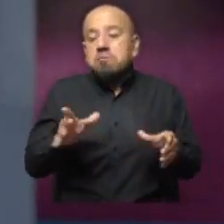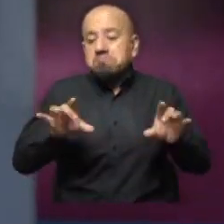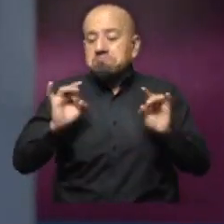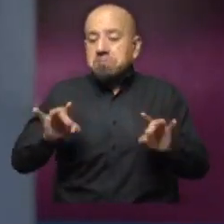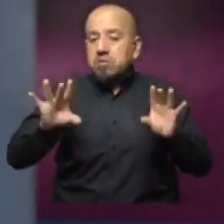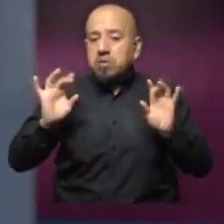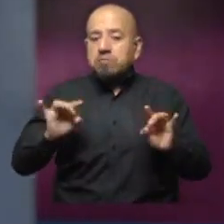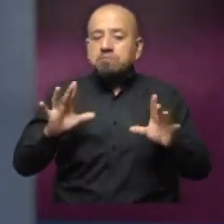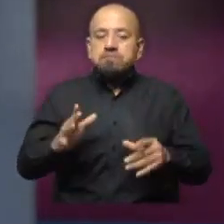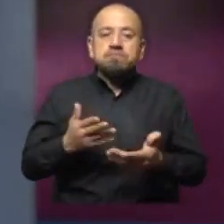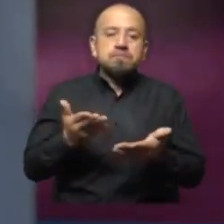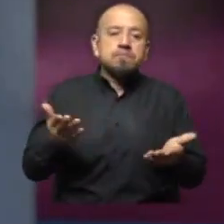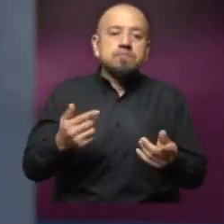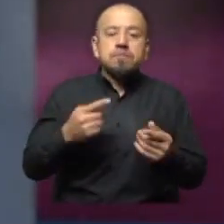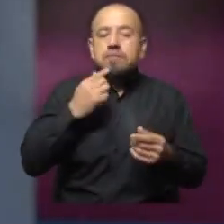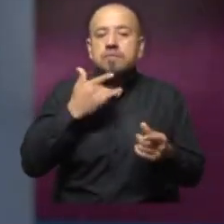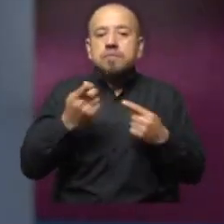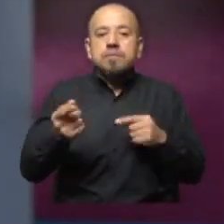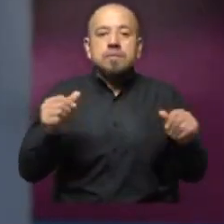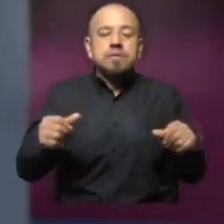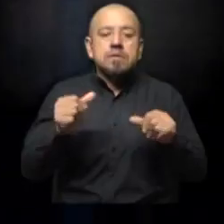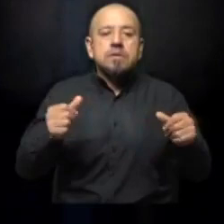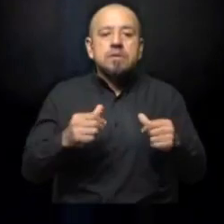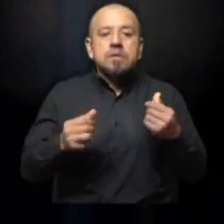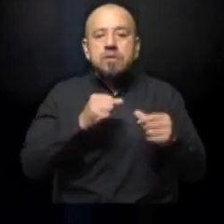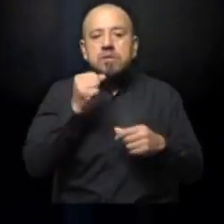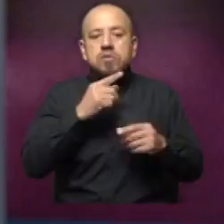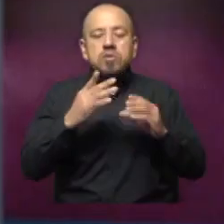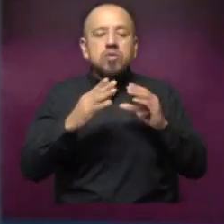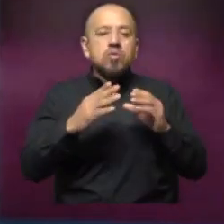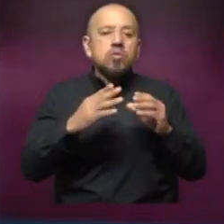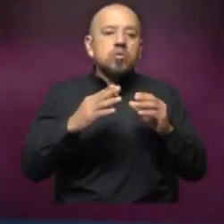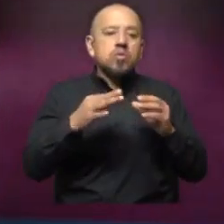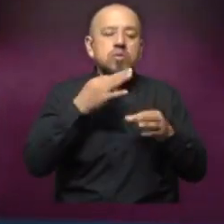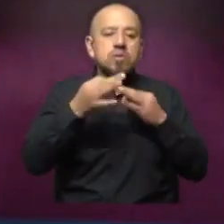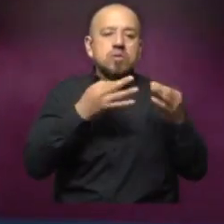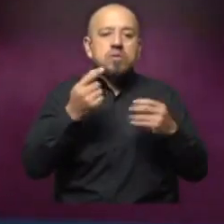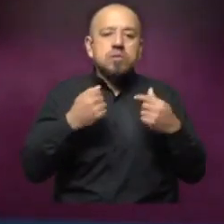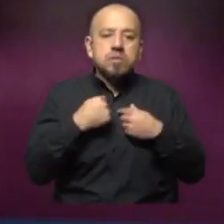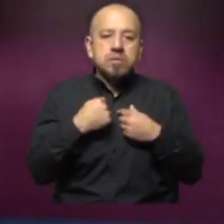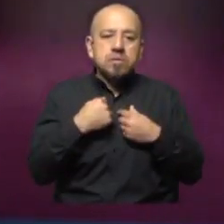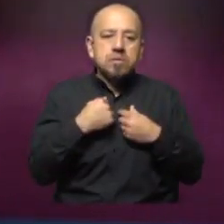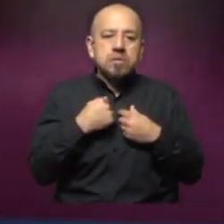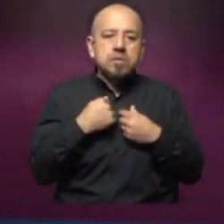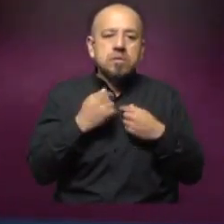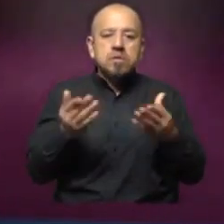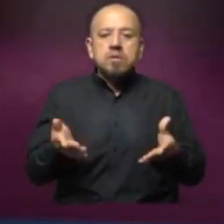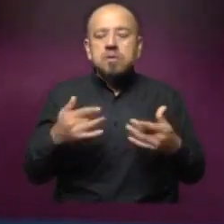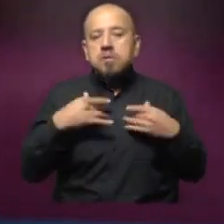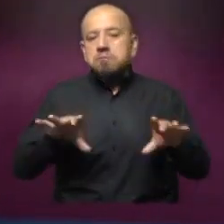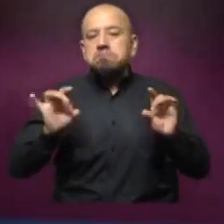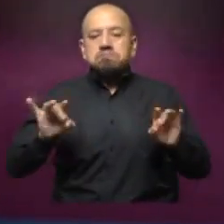así como para ti hacer una conducción o comunicar de repente para mí me es natural